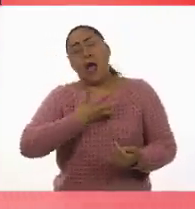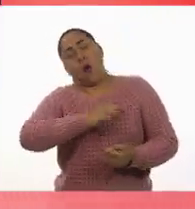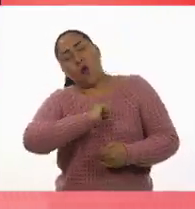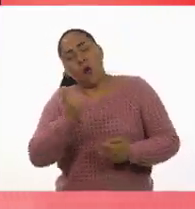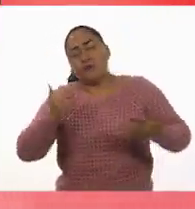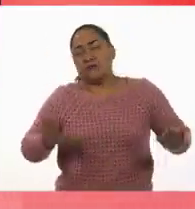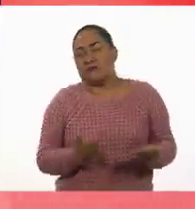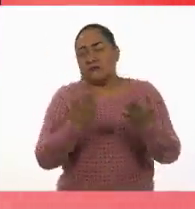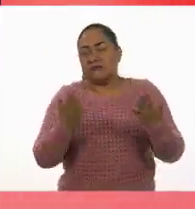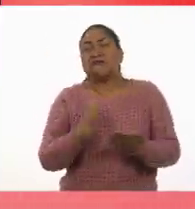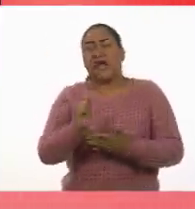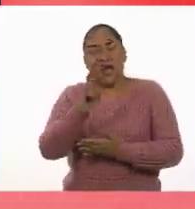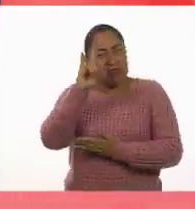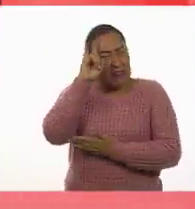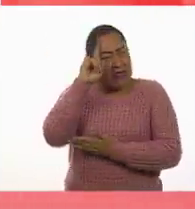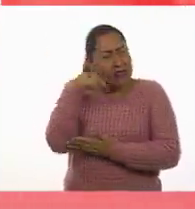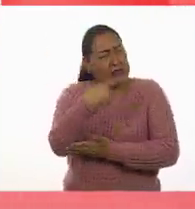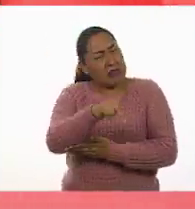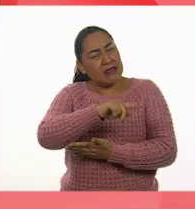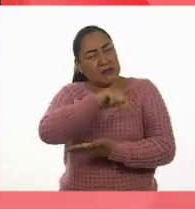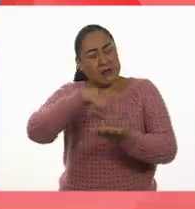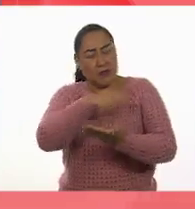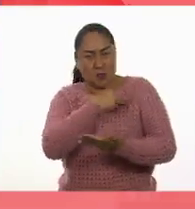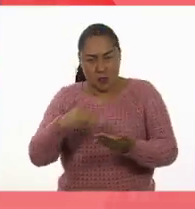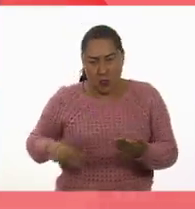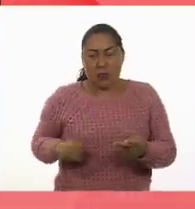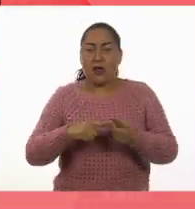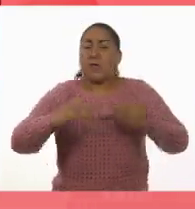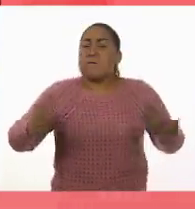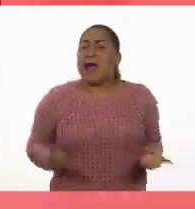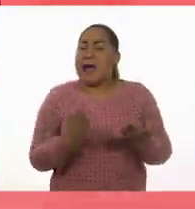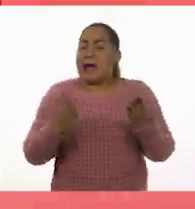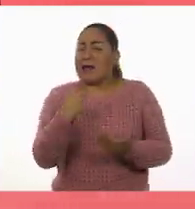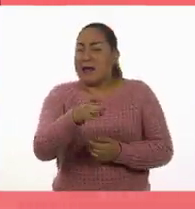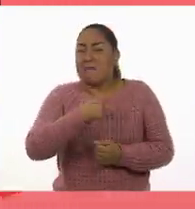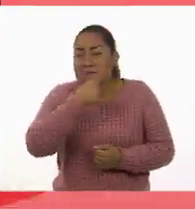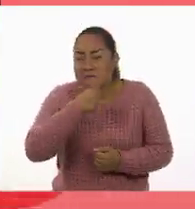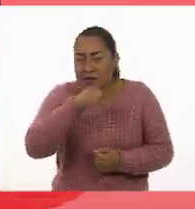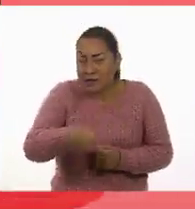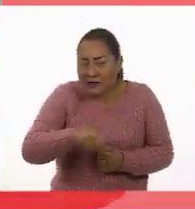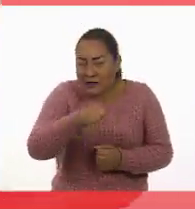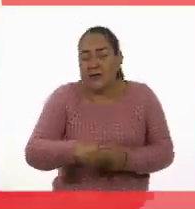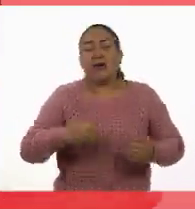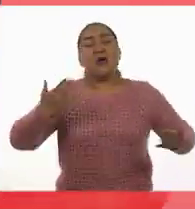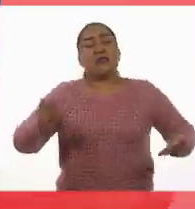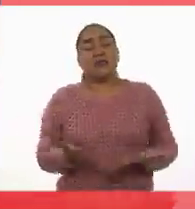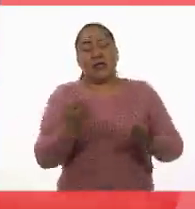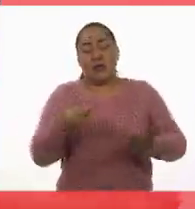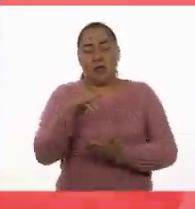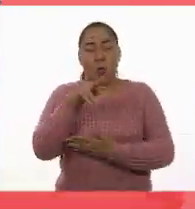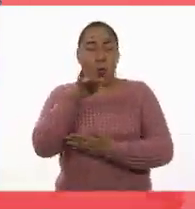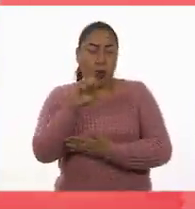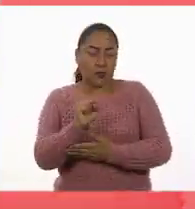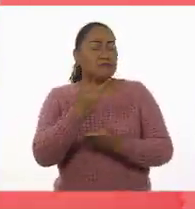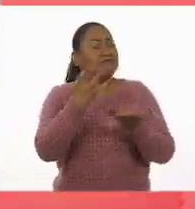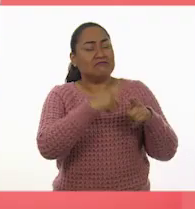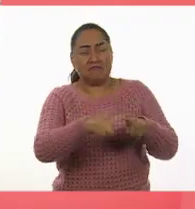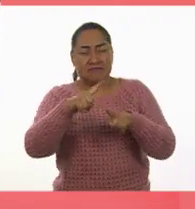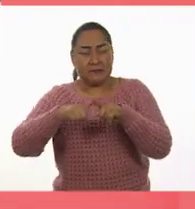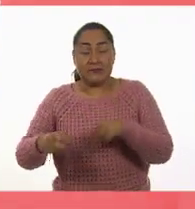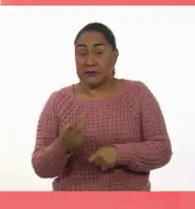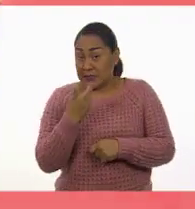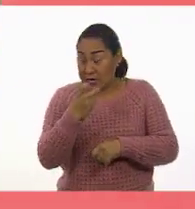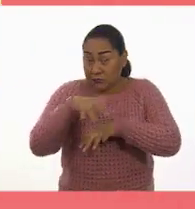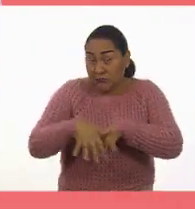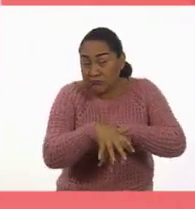danzas como la de los diablos de Cuajinicuilapa, la danza de los viejitos y la danza de los moros, entre muchas otras. Es un